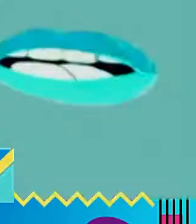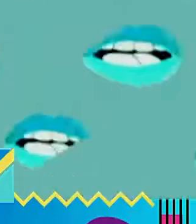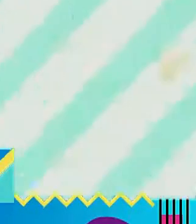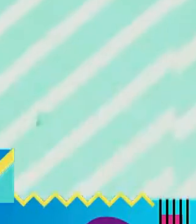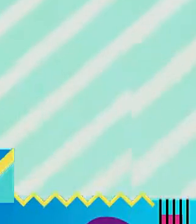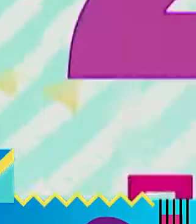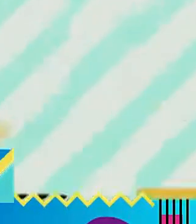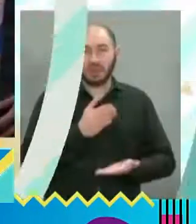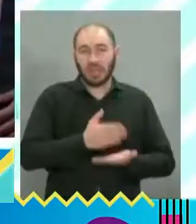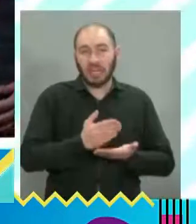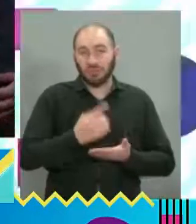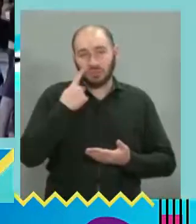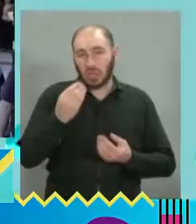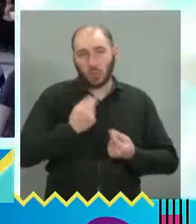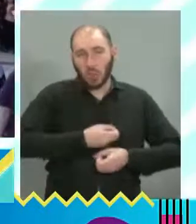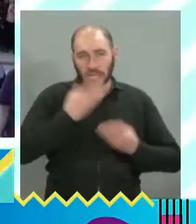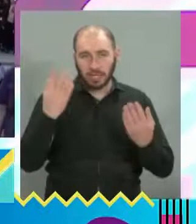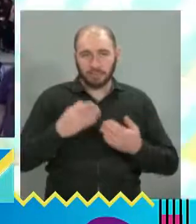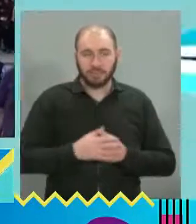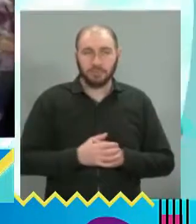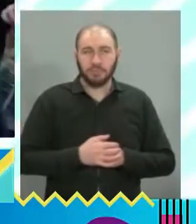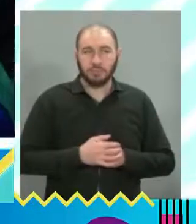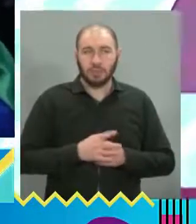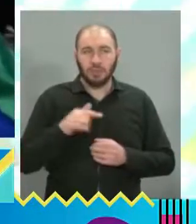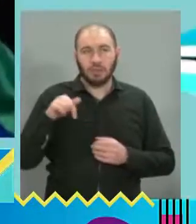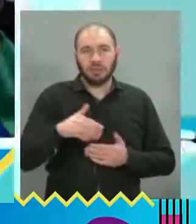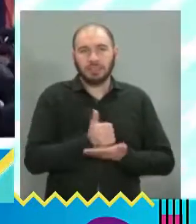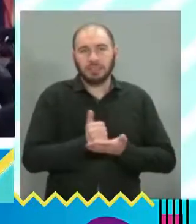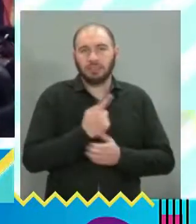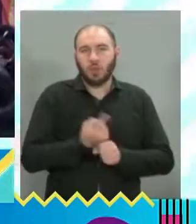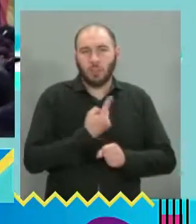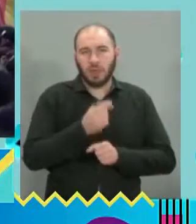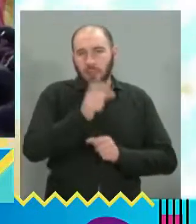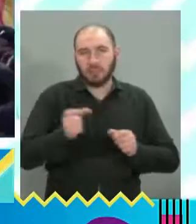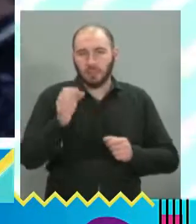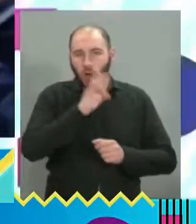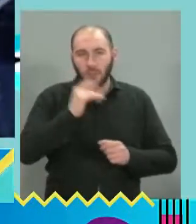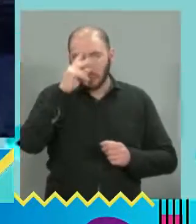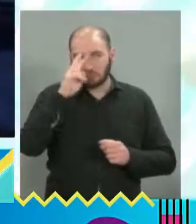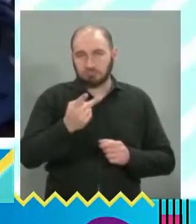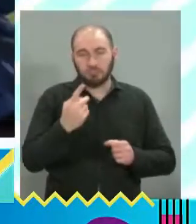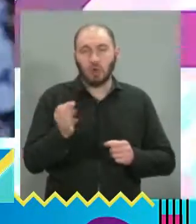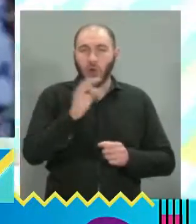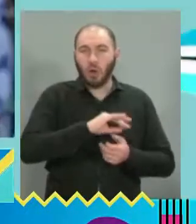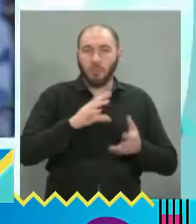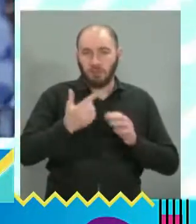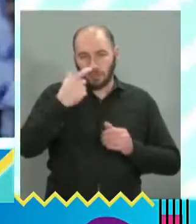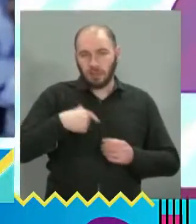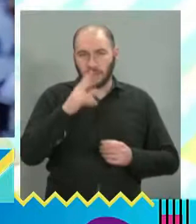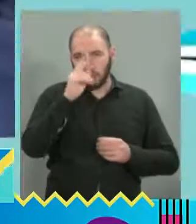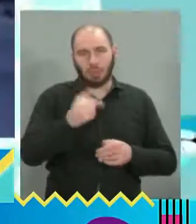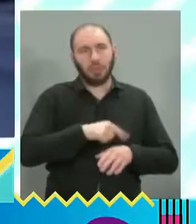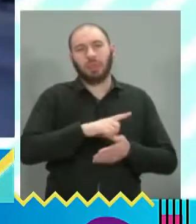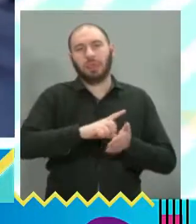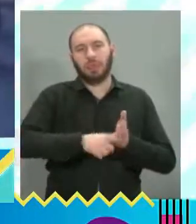derechos como cualquier ciudadano o ciudadana, y la verdad que no puedo esperar a que la gente cambie de opinión o cambie su manera de ser, pues se me va la